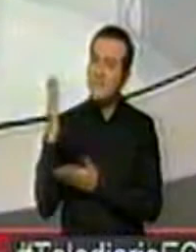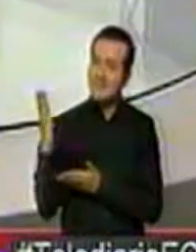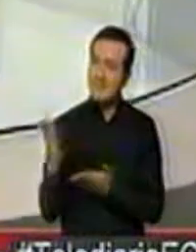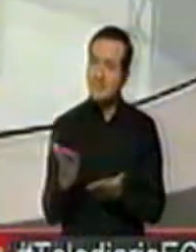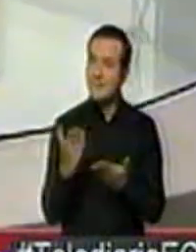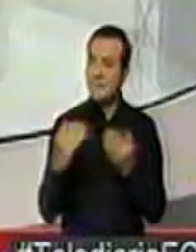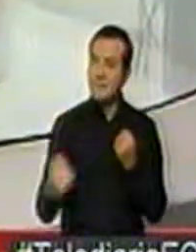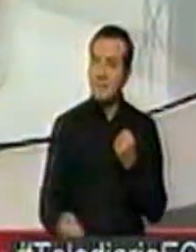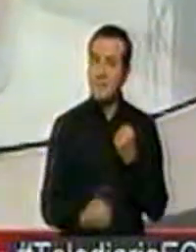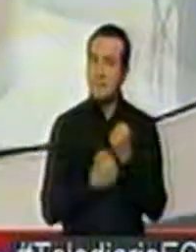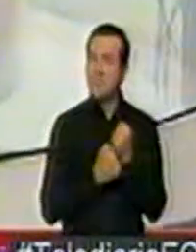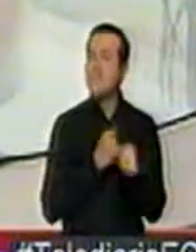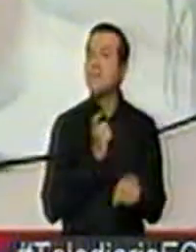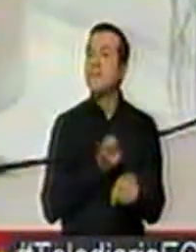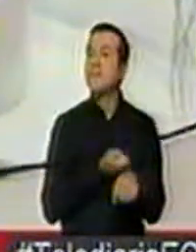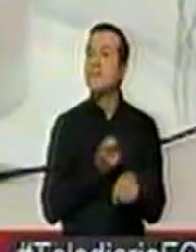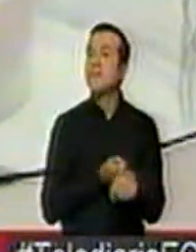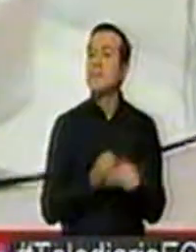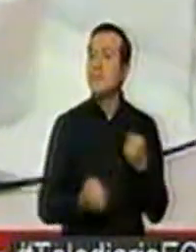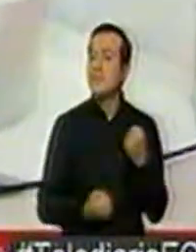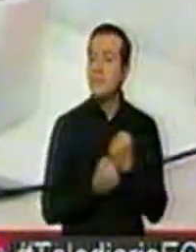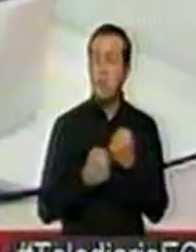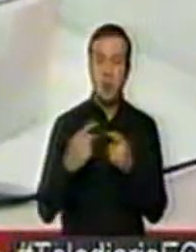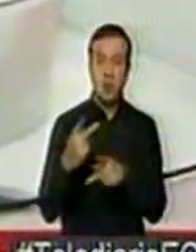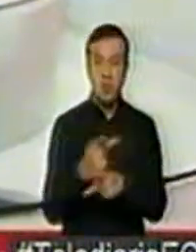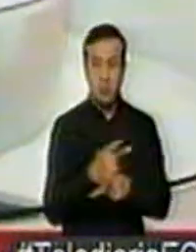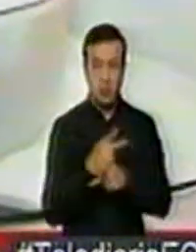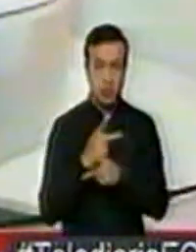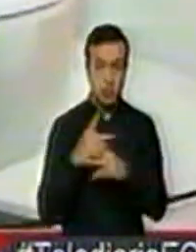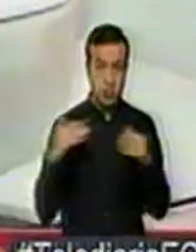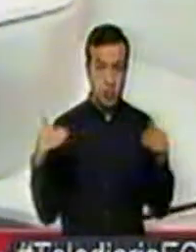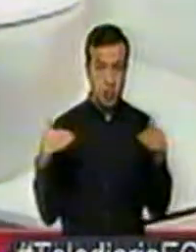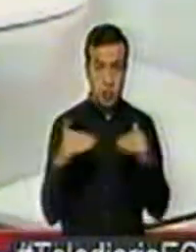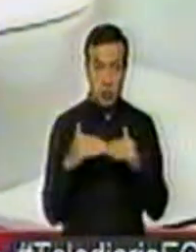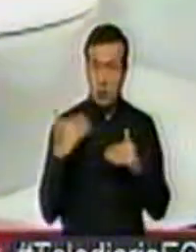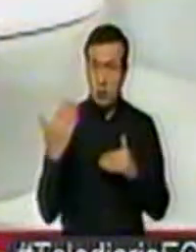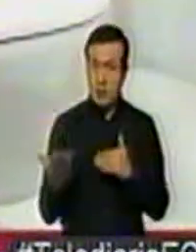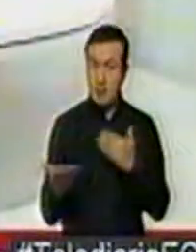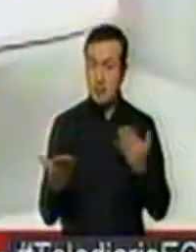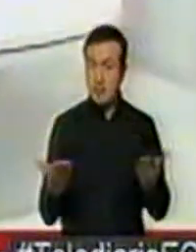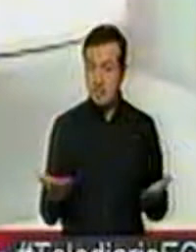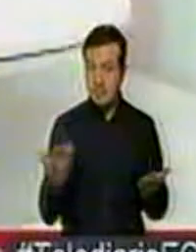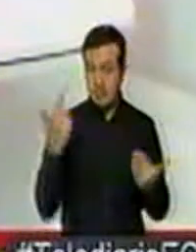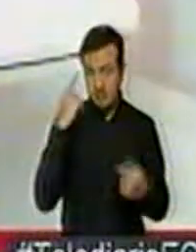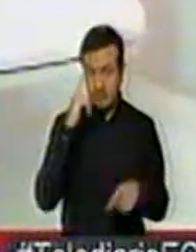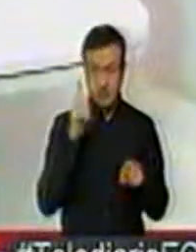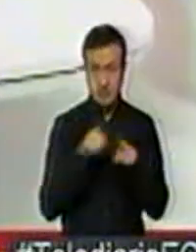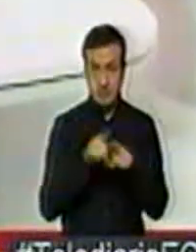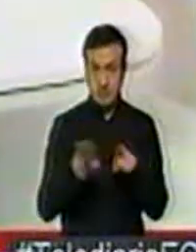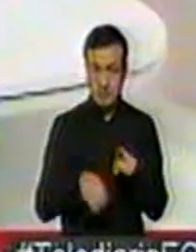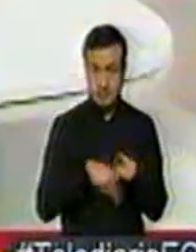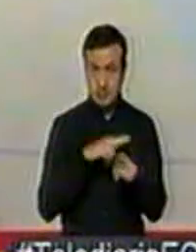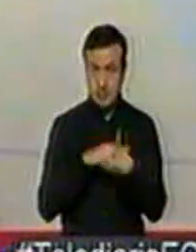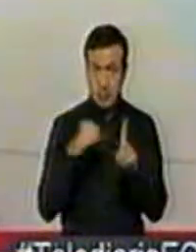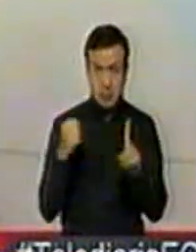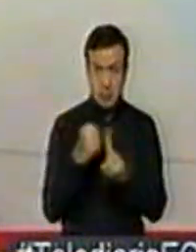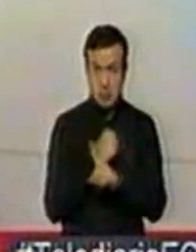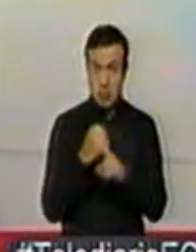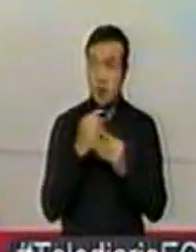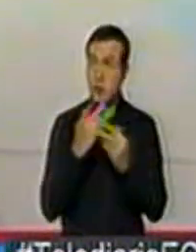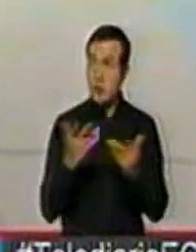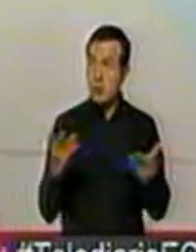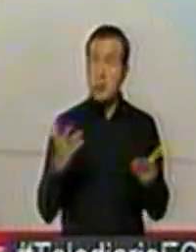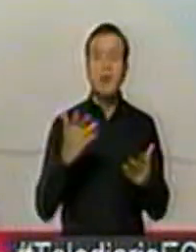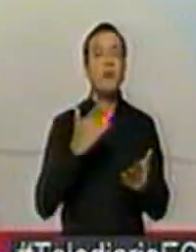es el aporte específico del Consejo Nacional para la Igualdad Intergeneracional en este Acuerdo Nacional contra la Violencia? Sofía,